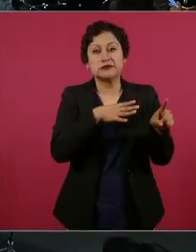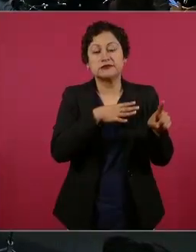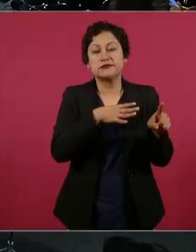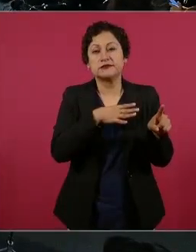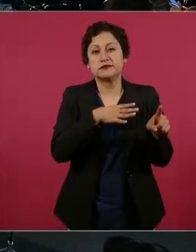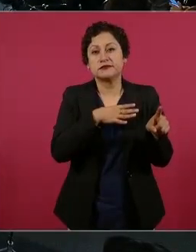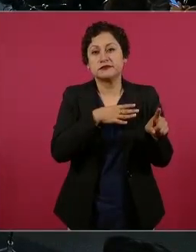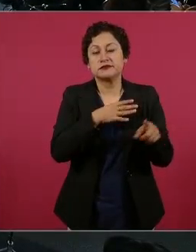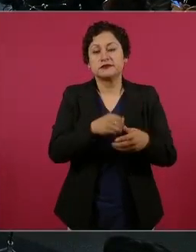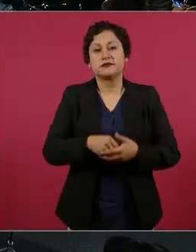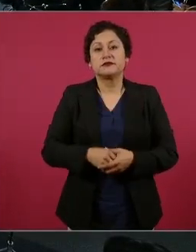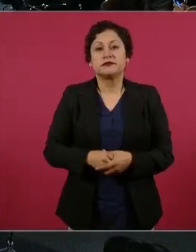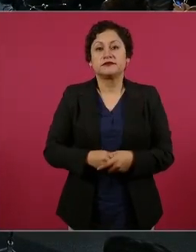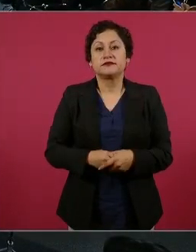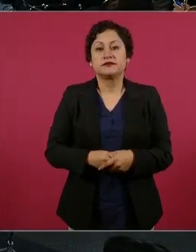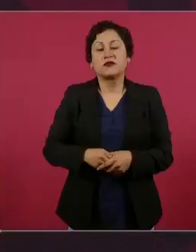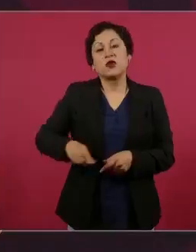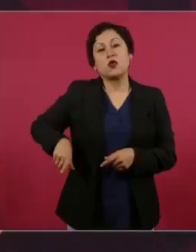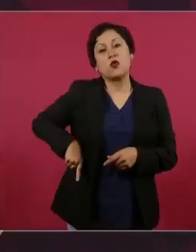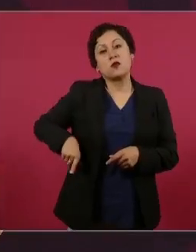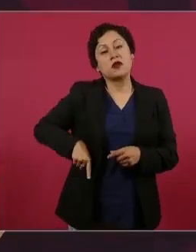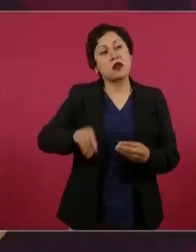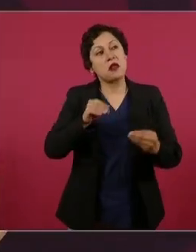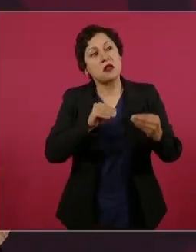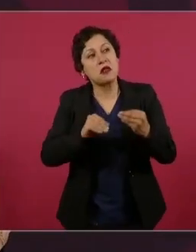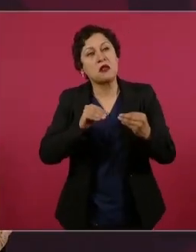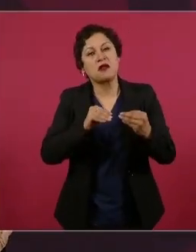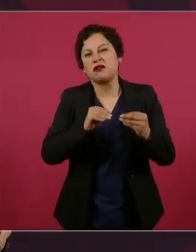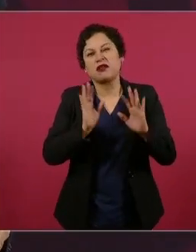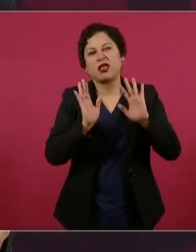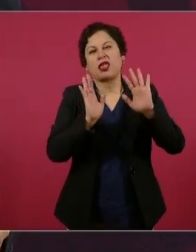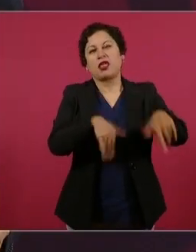se dejaban de cobrar